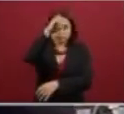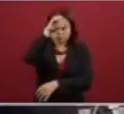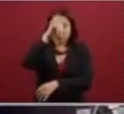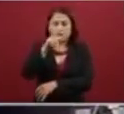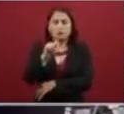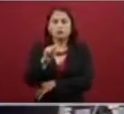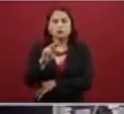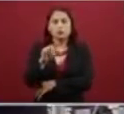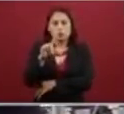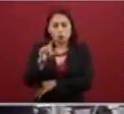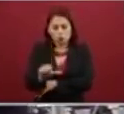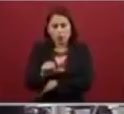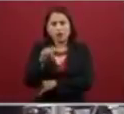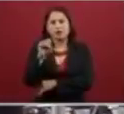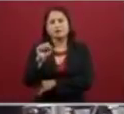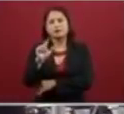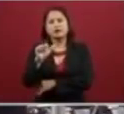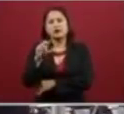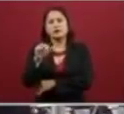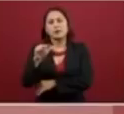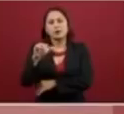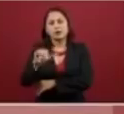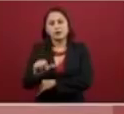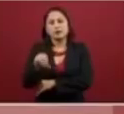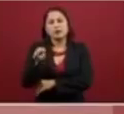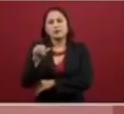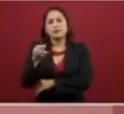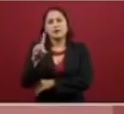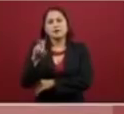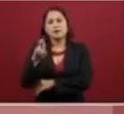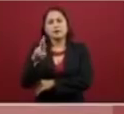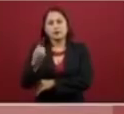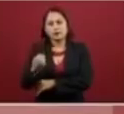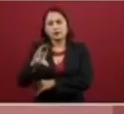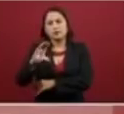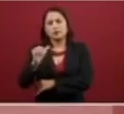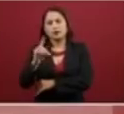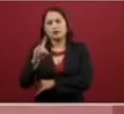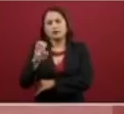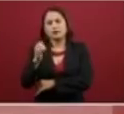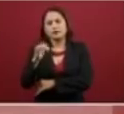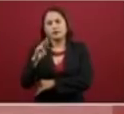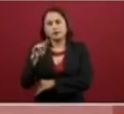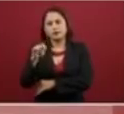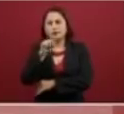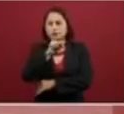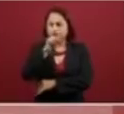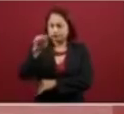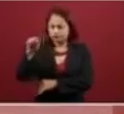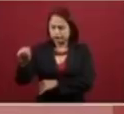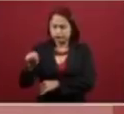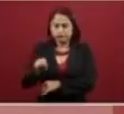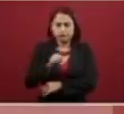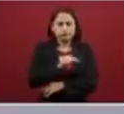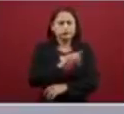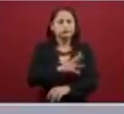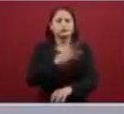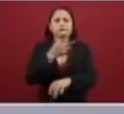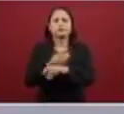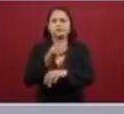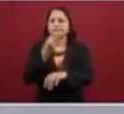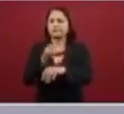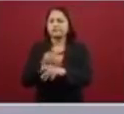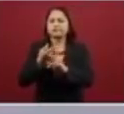Salamanca, Madero y Cadereyta. Ya se inició la